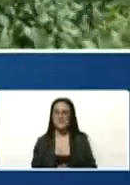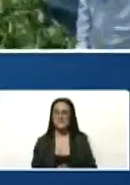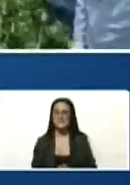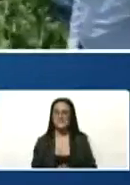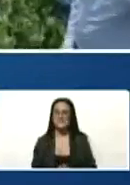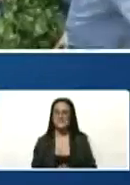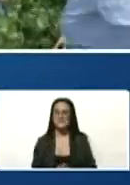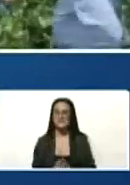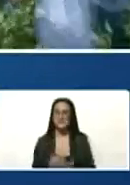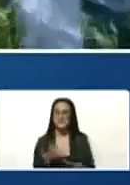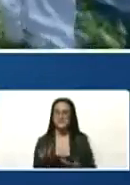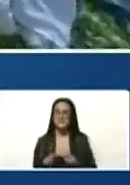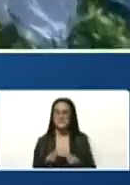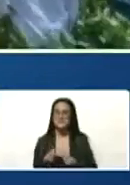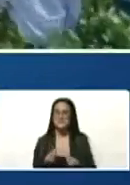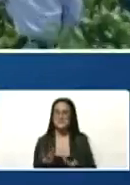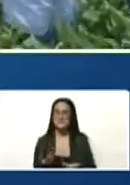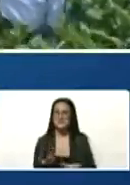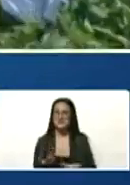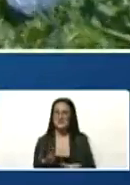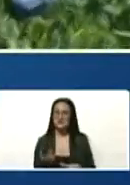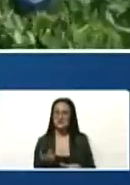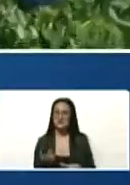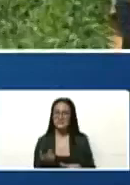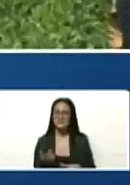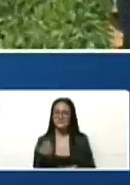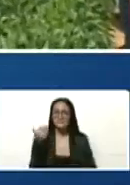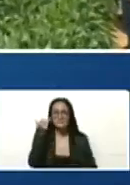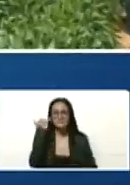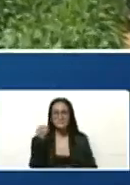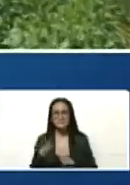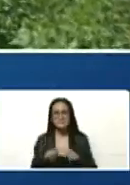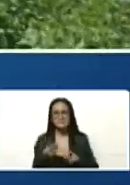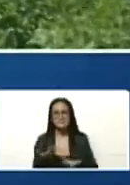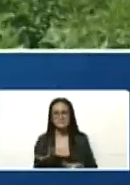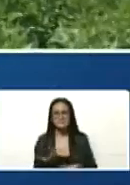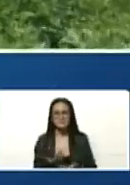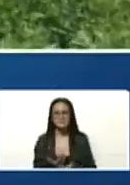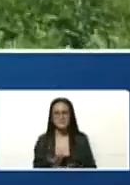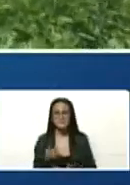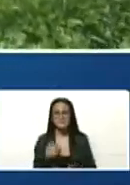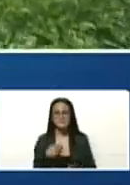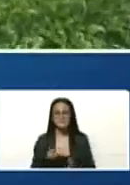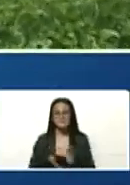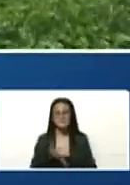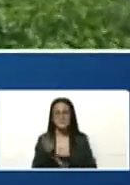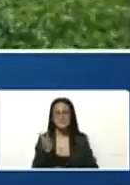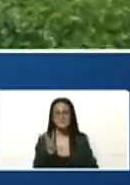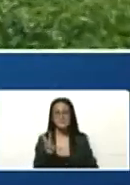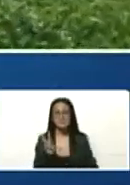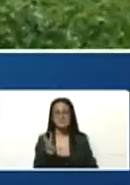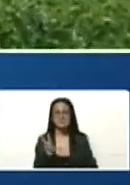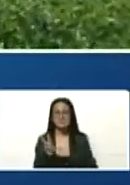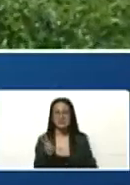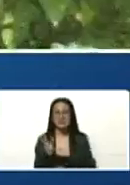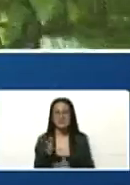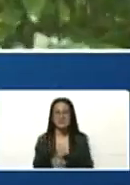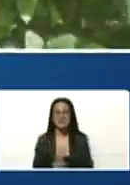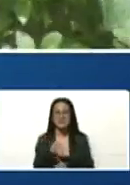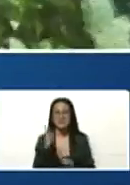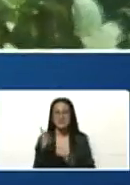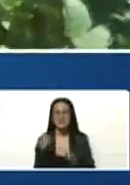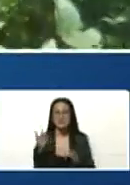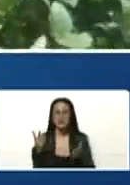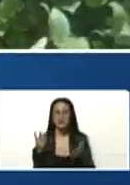¿qué pensás hacer? ¿Fuiste a Venezuela? Sí. ¿Y qué intención tenés? Y yo no voy a ir a Venezuela si no me consiguen entre 4 y 9